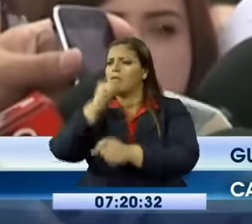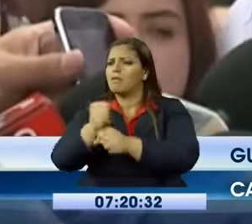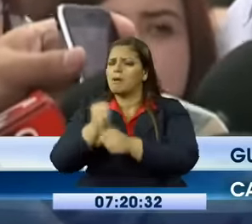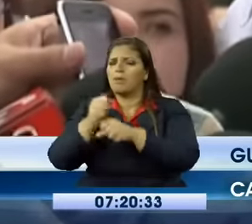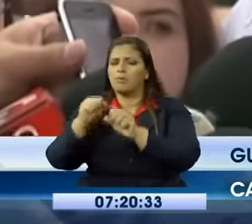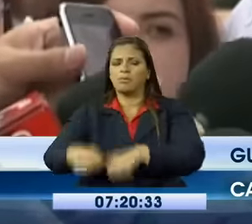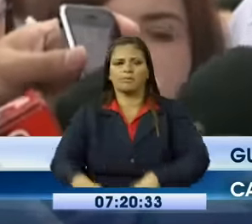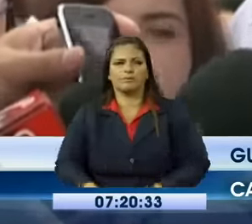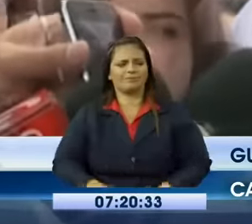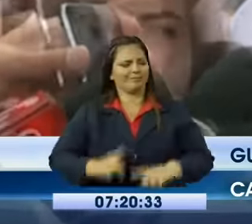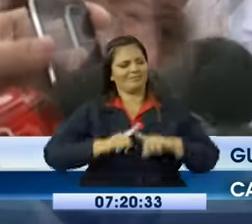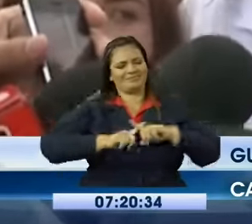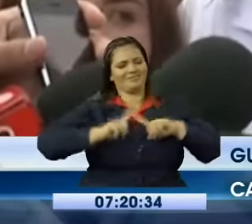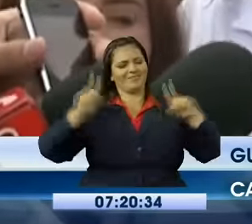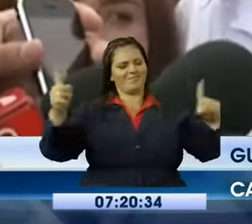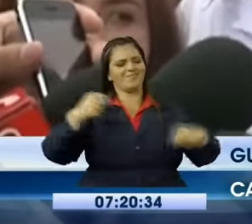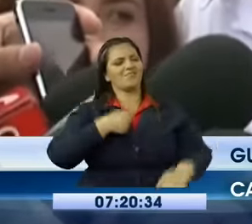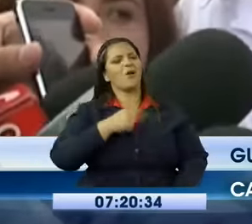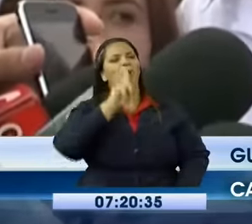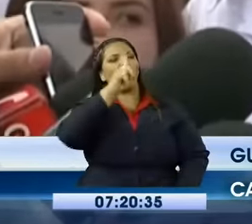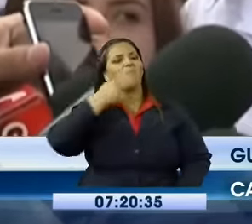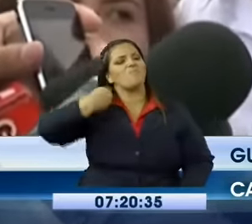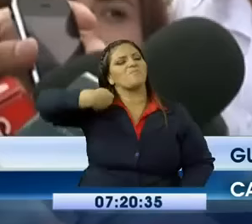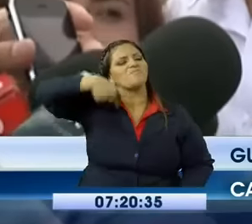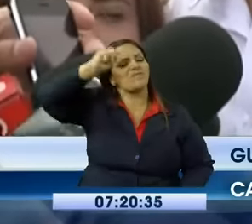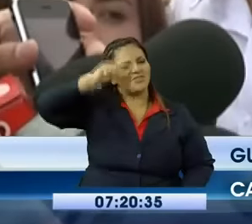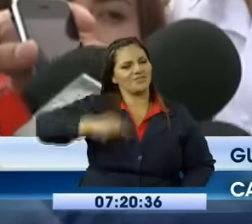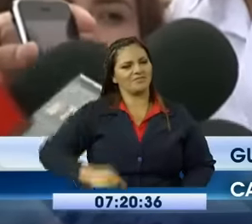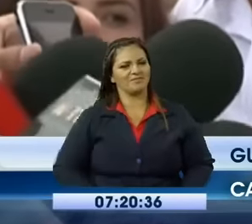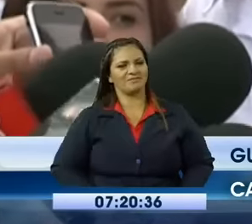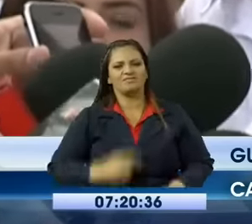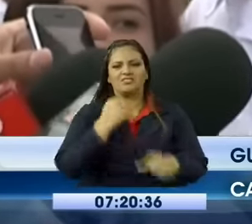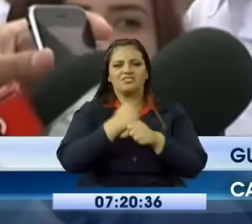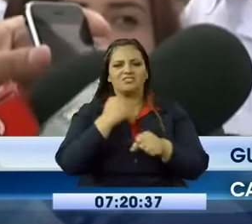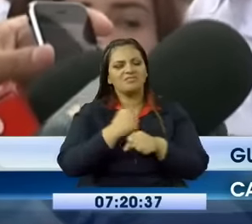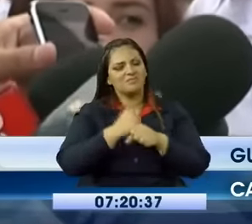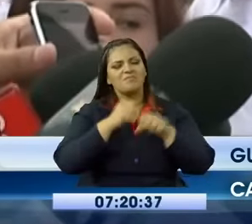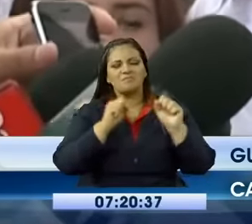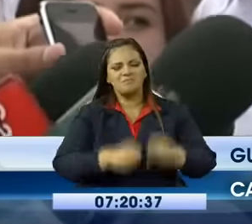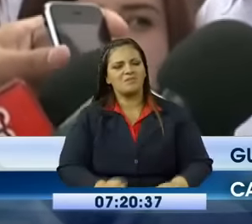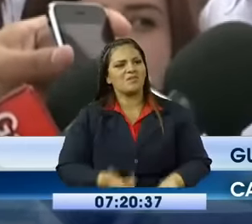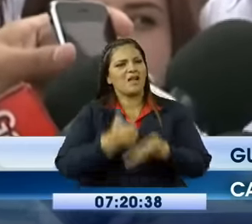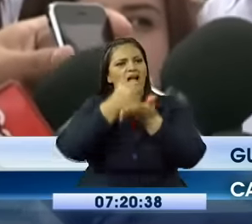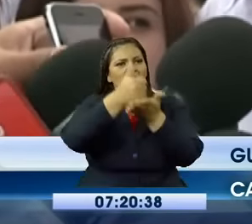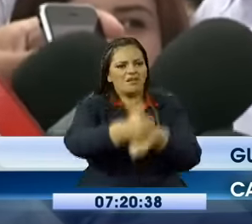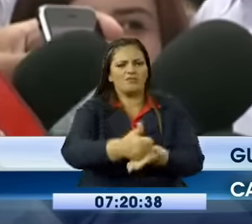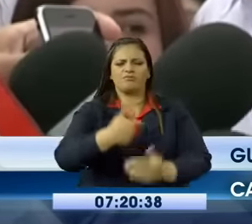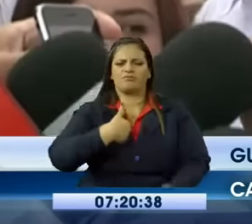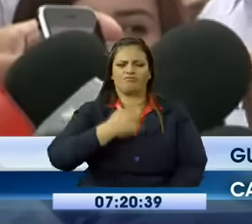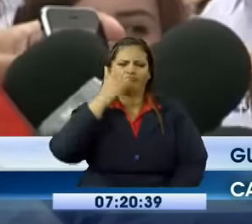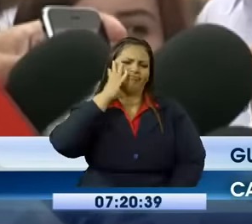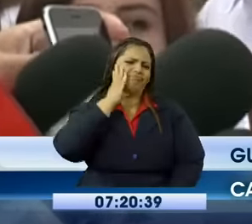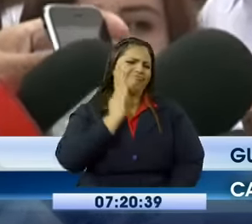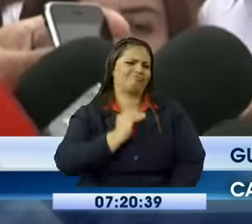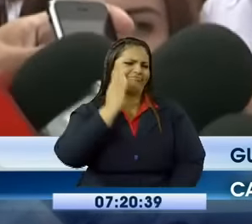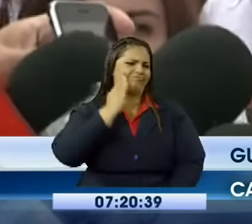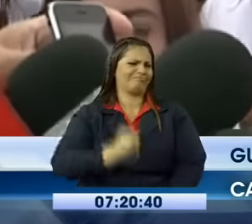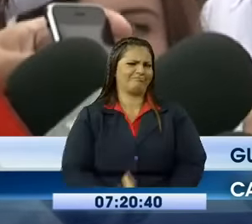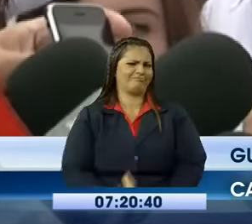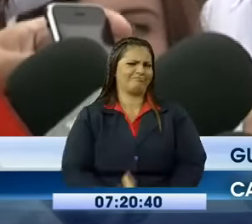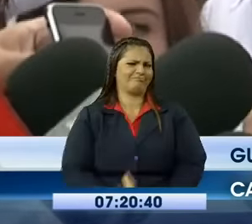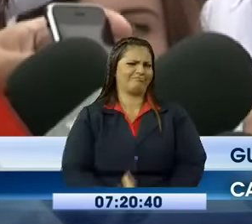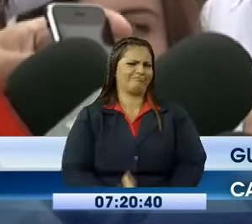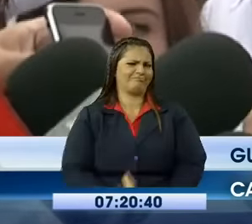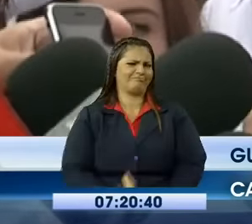de la experiencia. Soy el único de los 8 candidatos que durante 46 años de